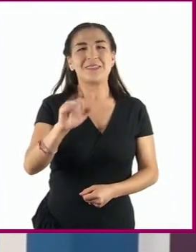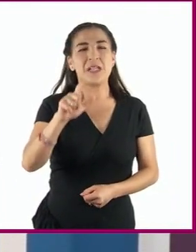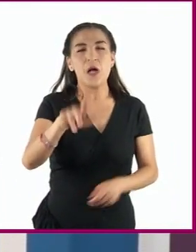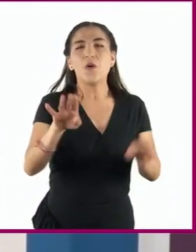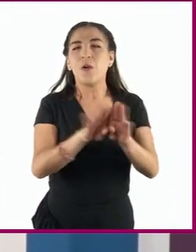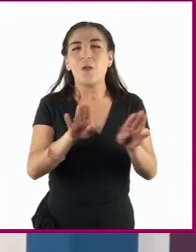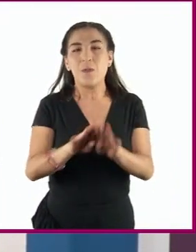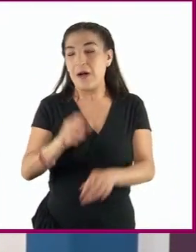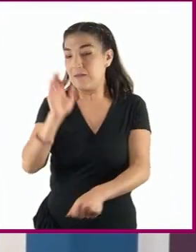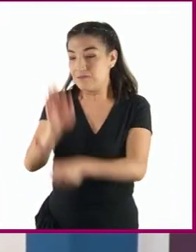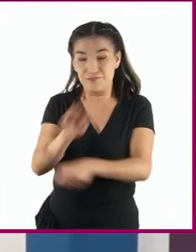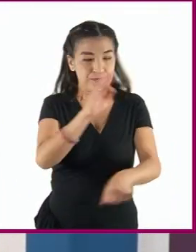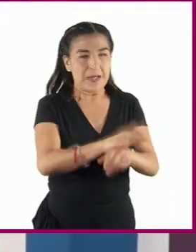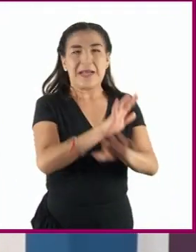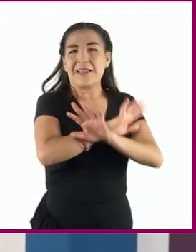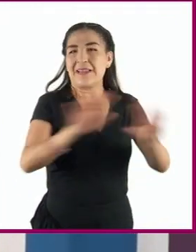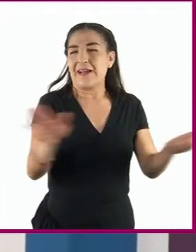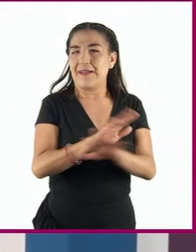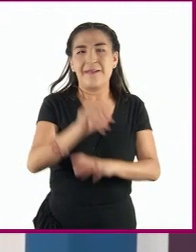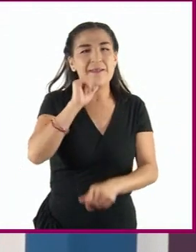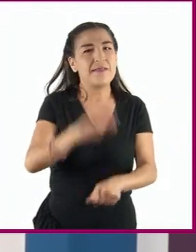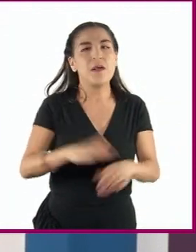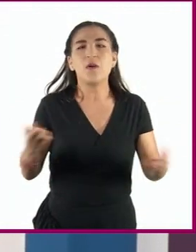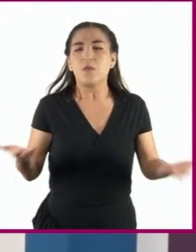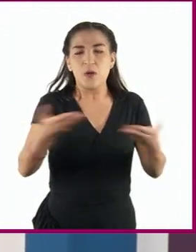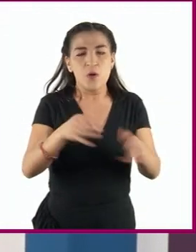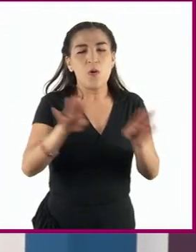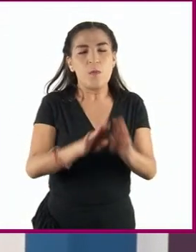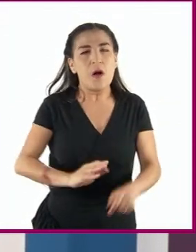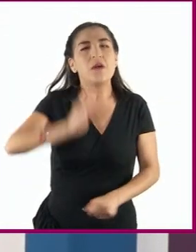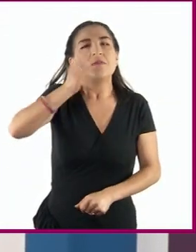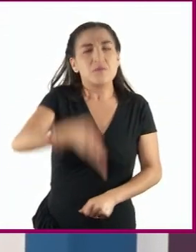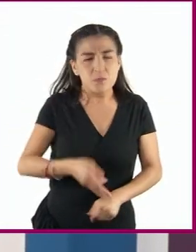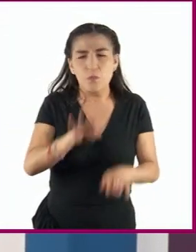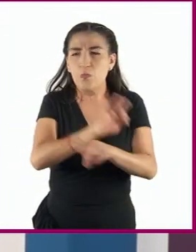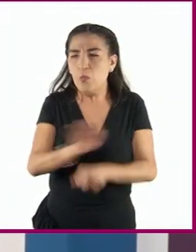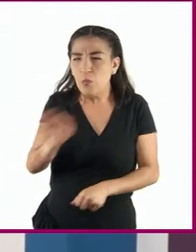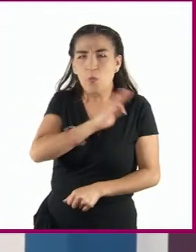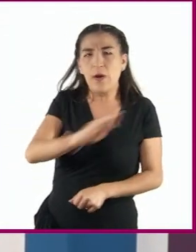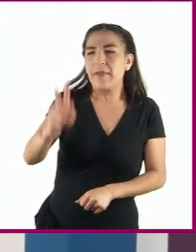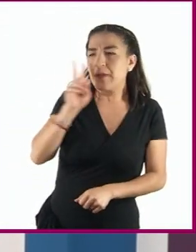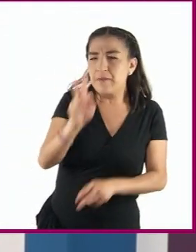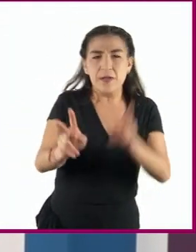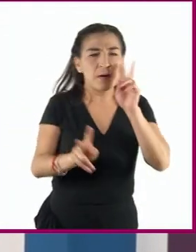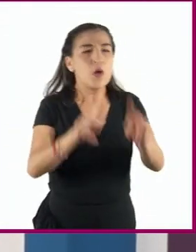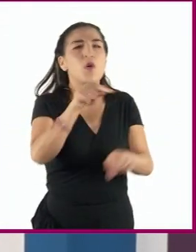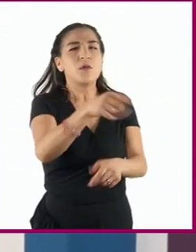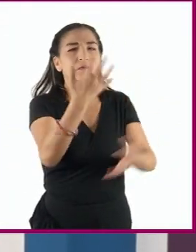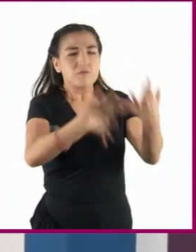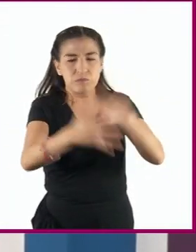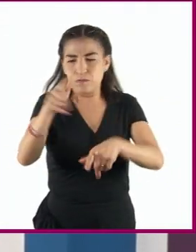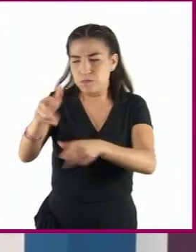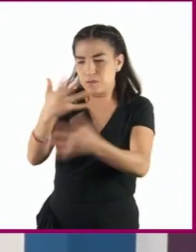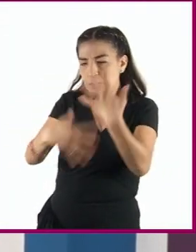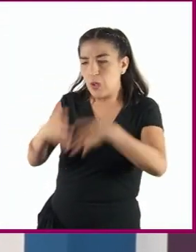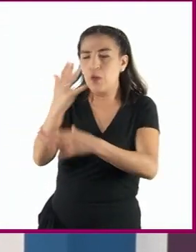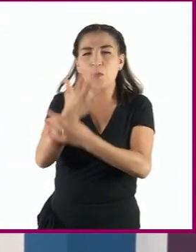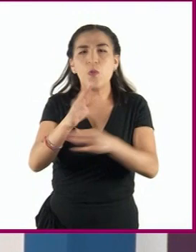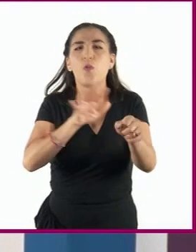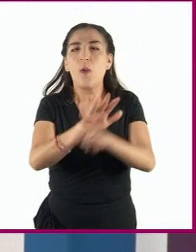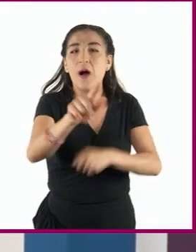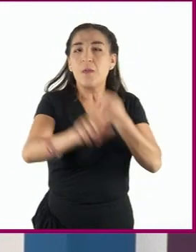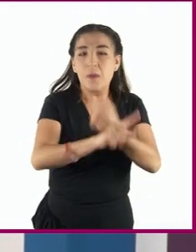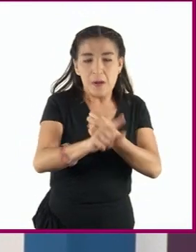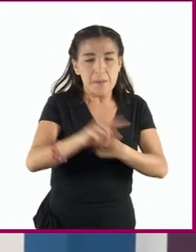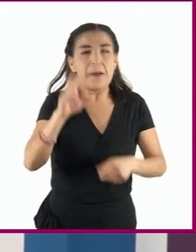Confiable por las partes involucradas. Capaz de escuchar y dialogar, debe procurar que las y los demás también